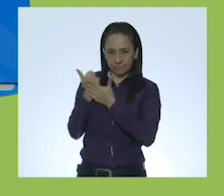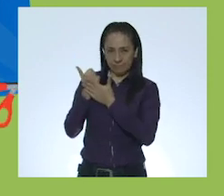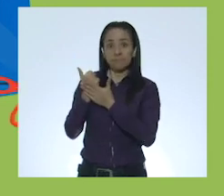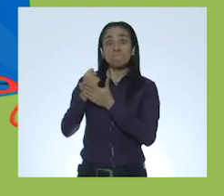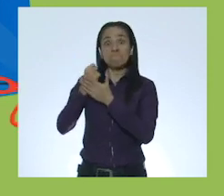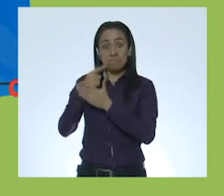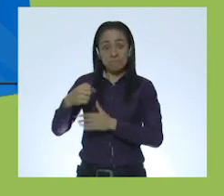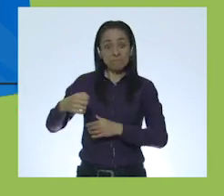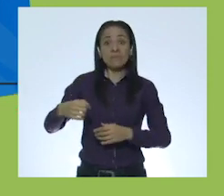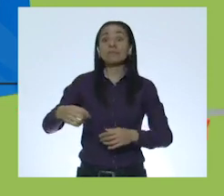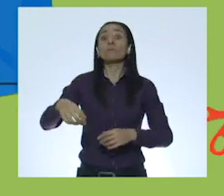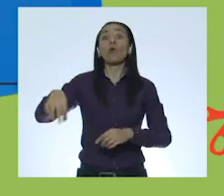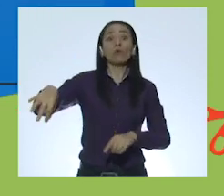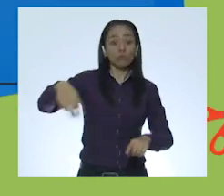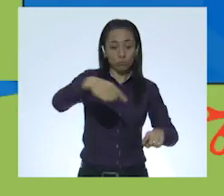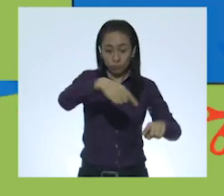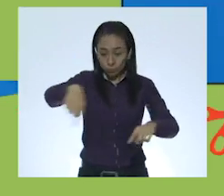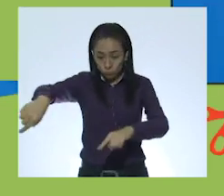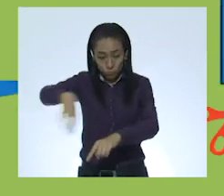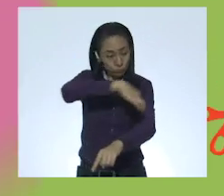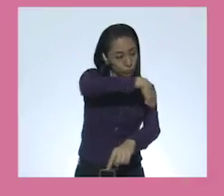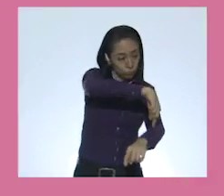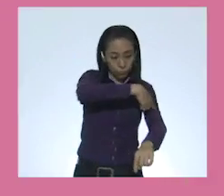las líneas marcadas.